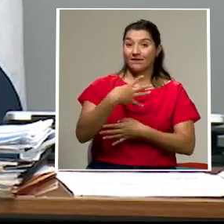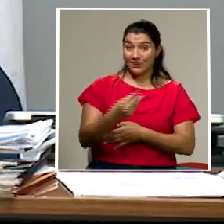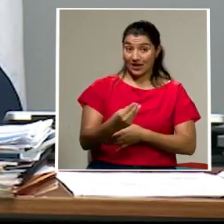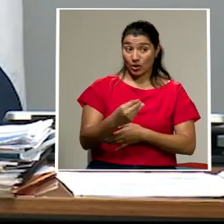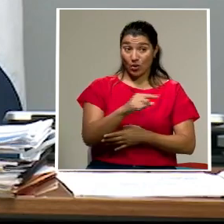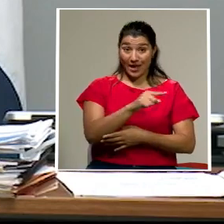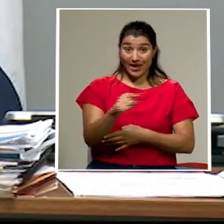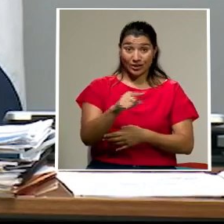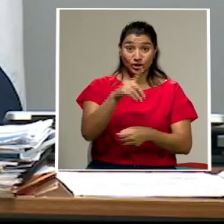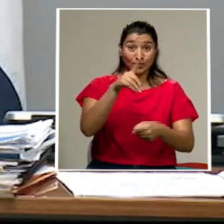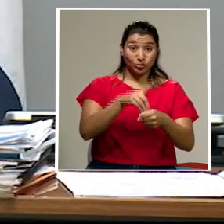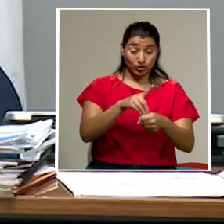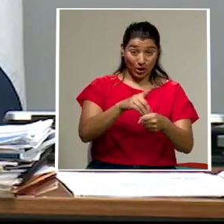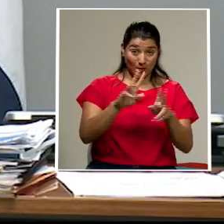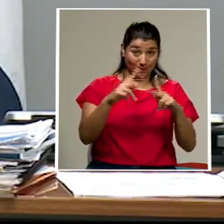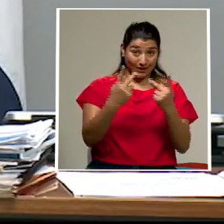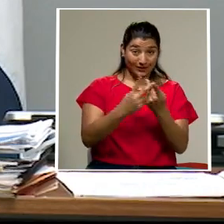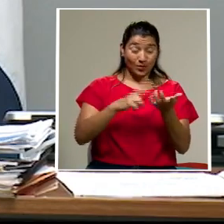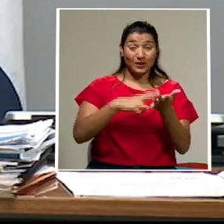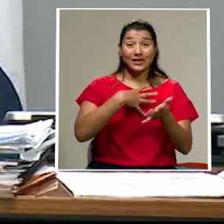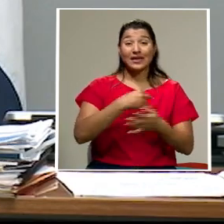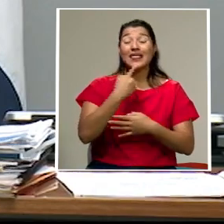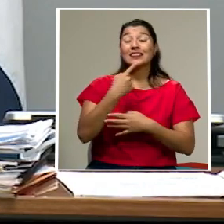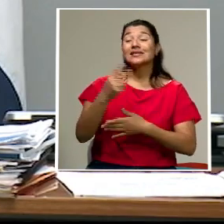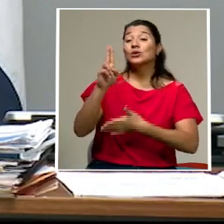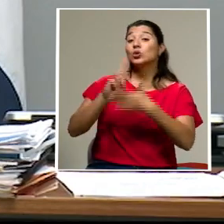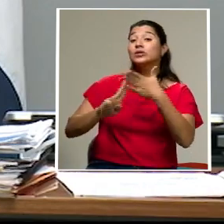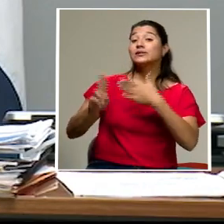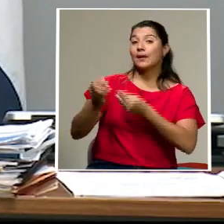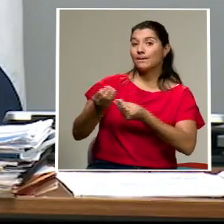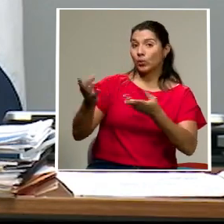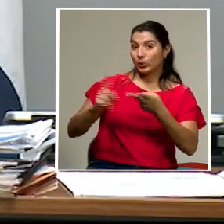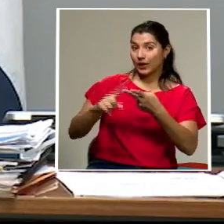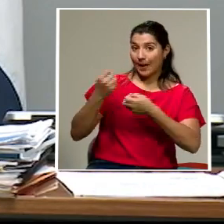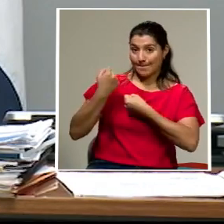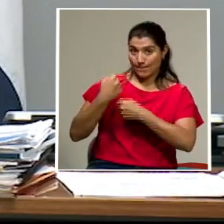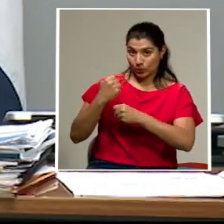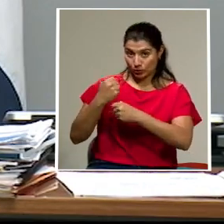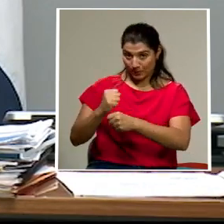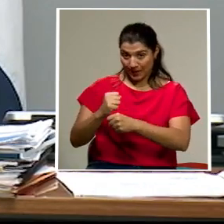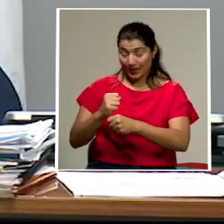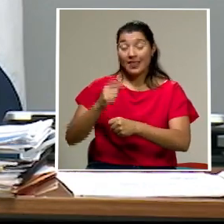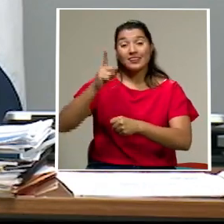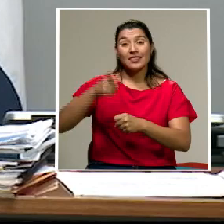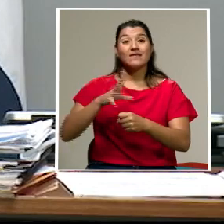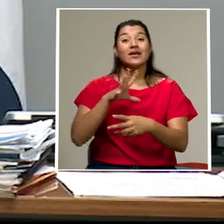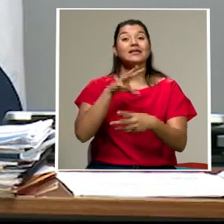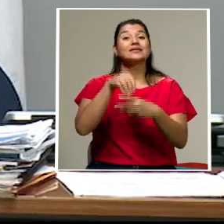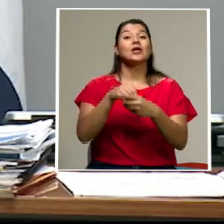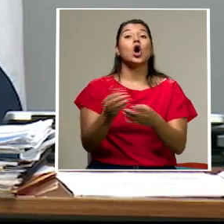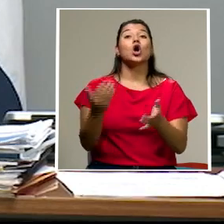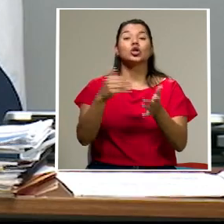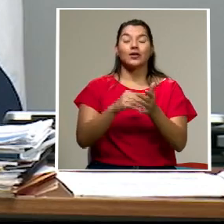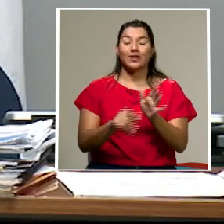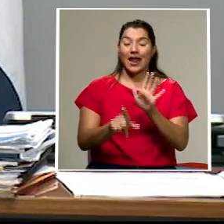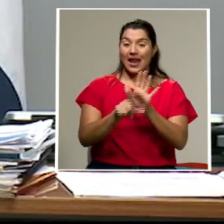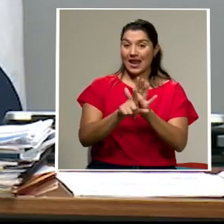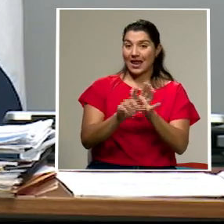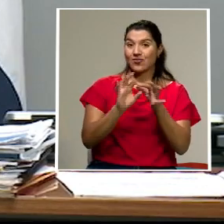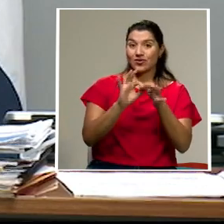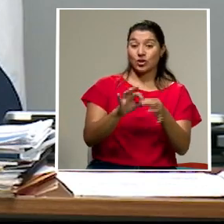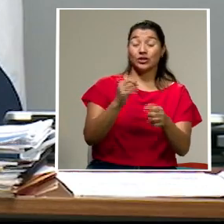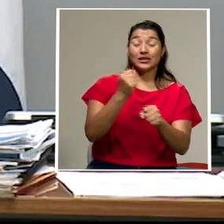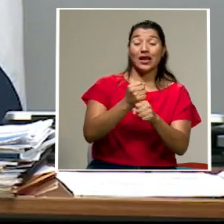que las universidades públicas y las municipalidades vuelven a ingresar a lo que es el proyecto de ley marco de